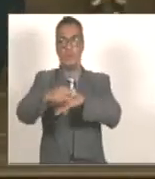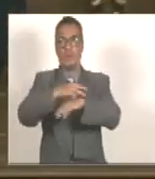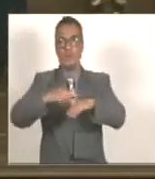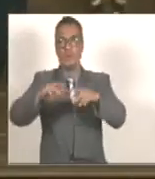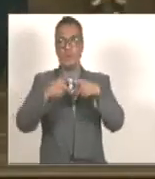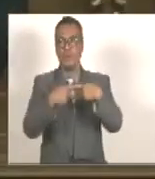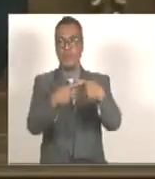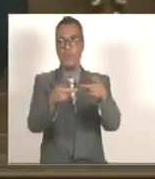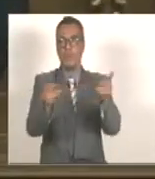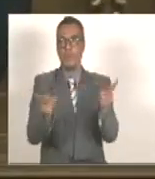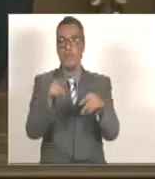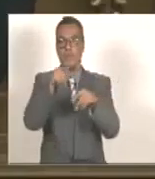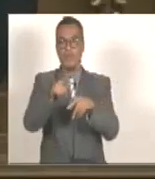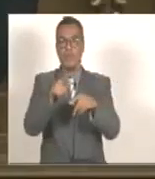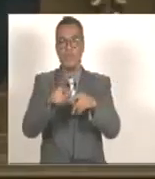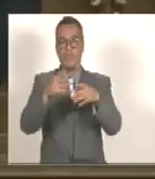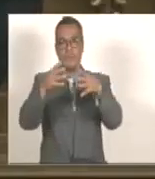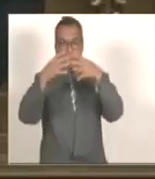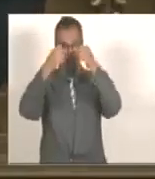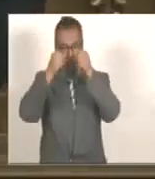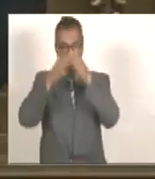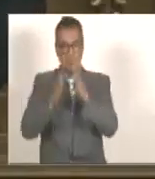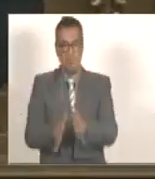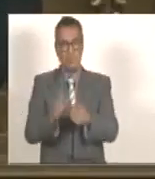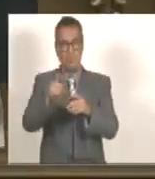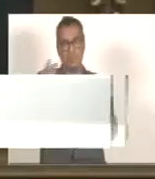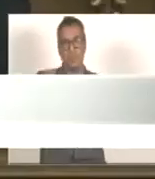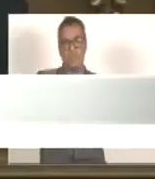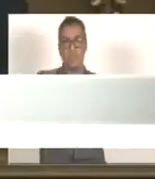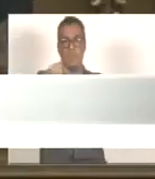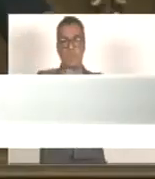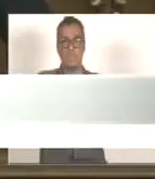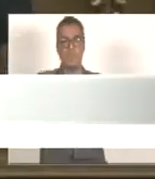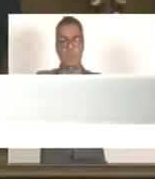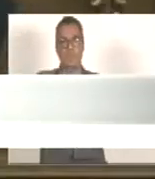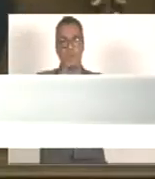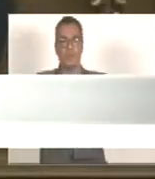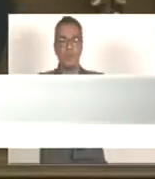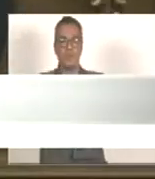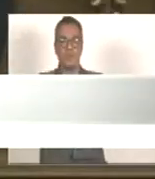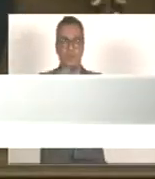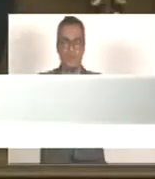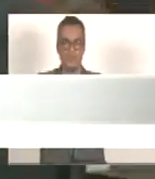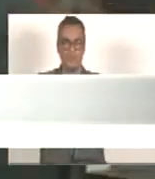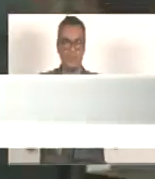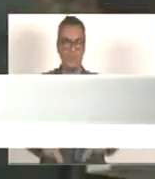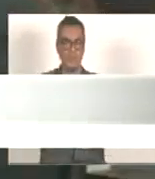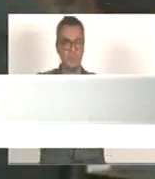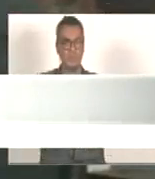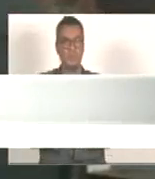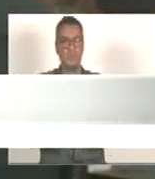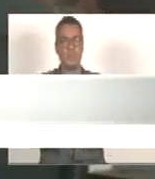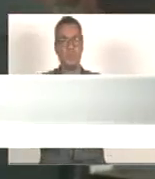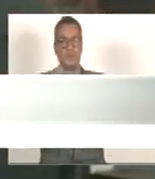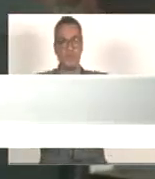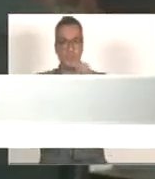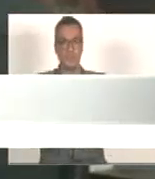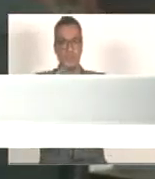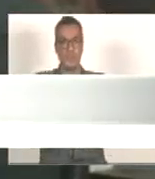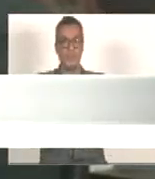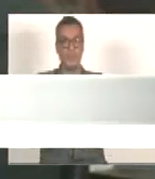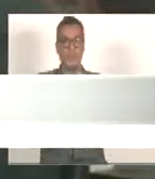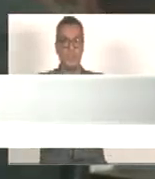Público, para que estos privados de libertad tengan acceso a los derechos humanos, a las garantías que